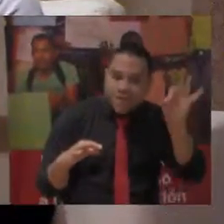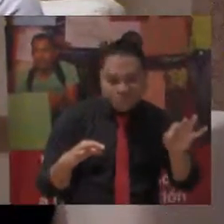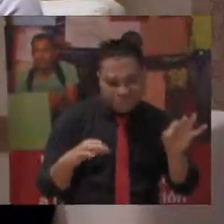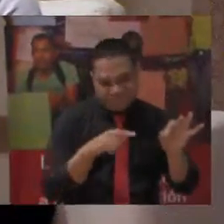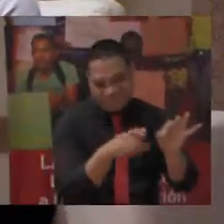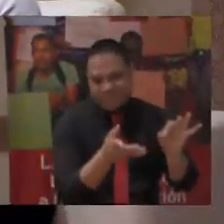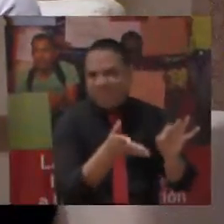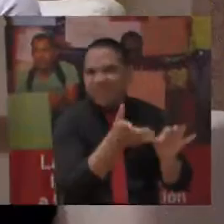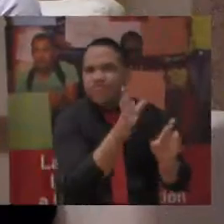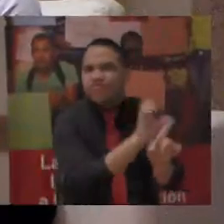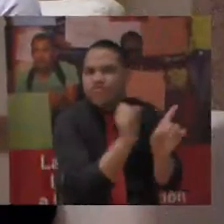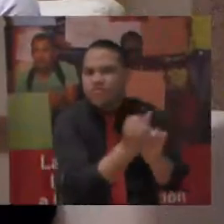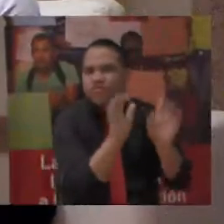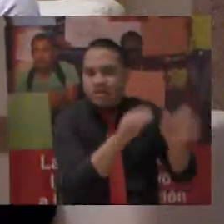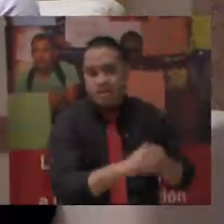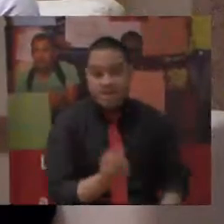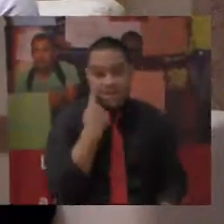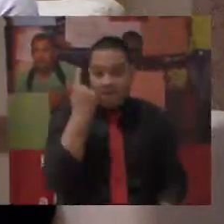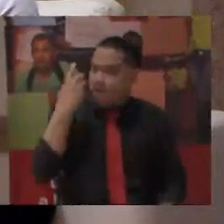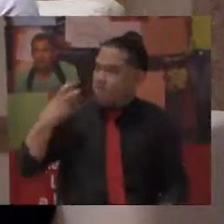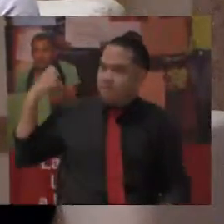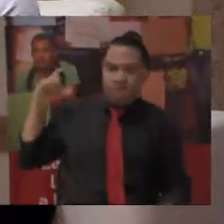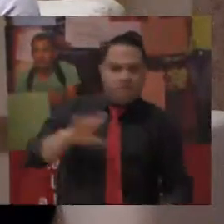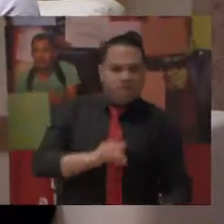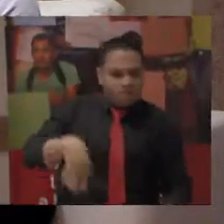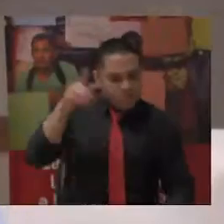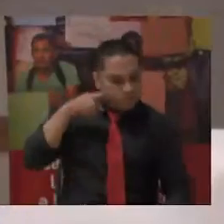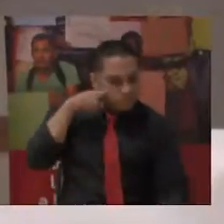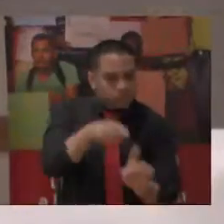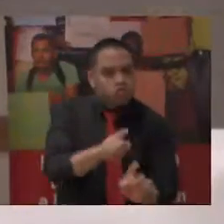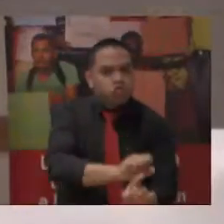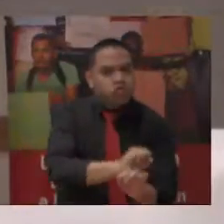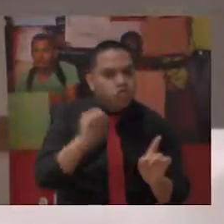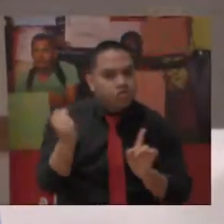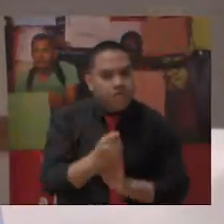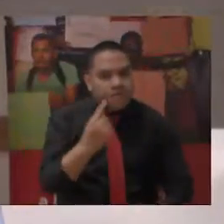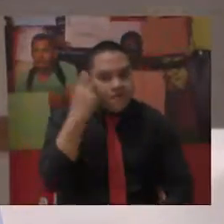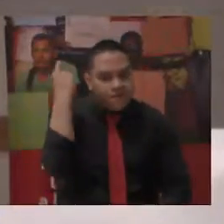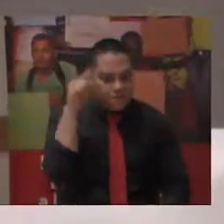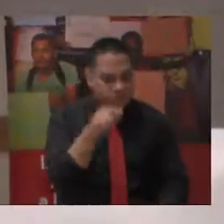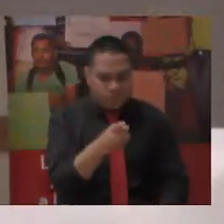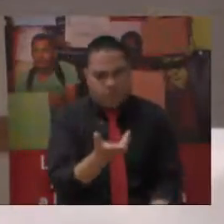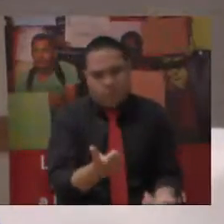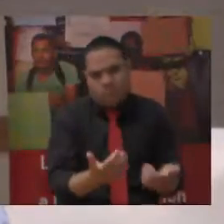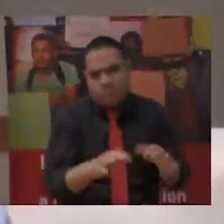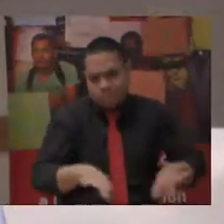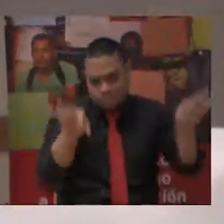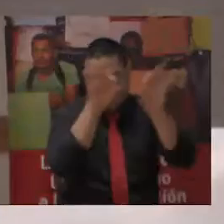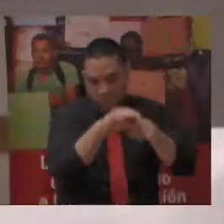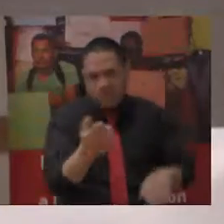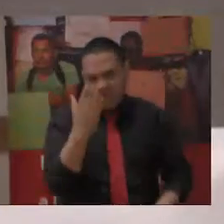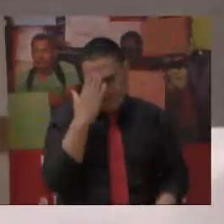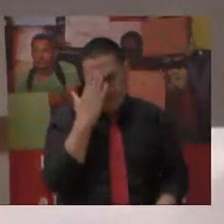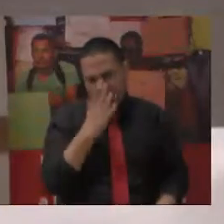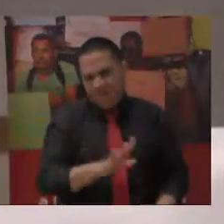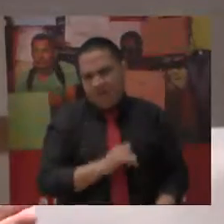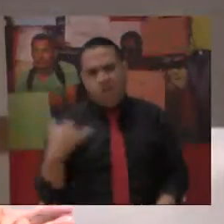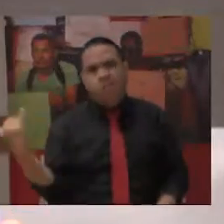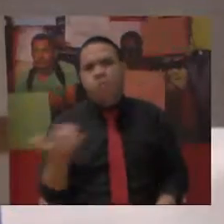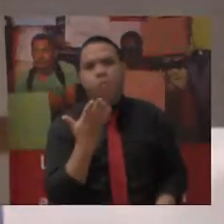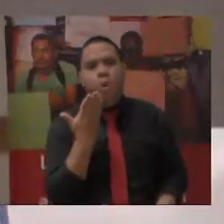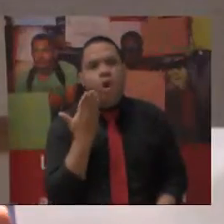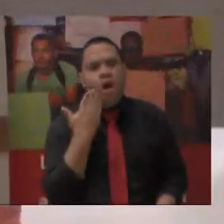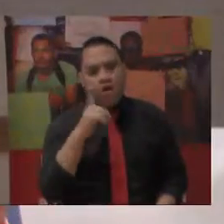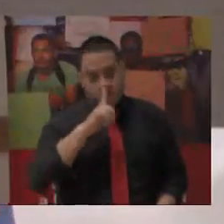de Cali que nos estamos volcando en la inversión social, y eso lo va a ver el municipio, lo está empezando a ver a partir de julio,